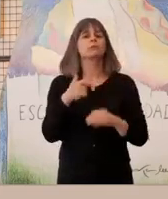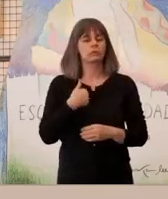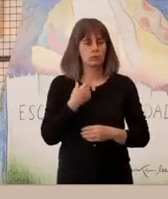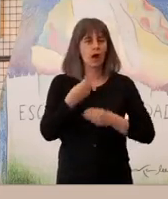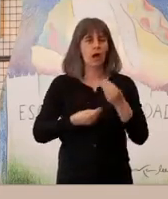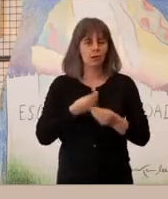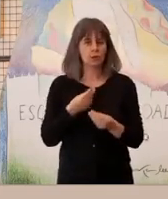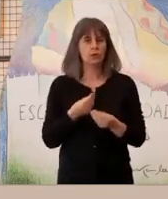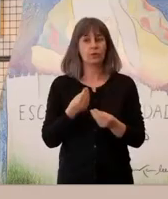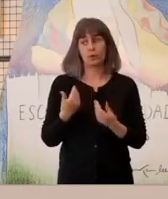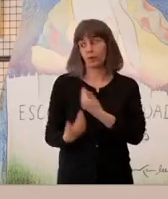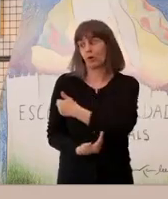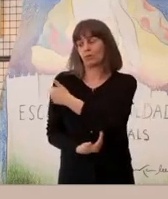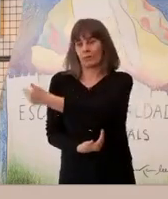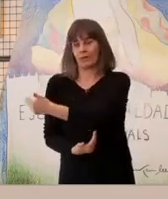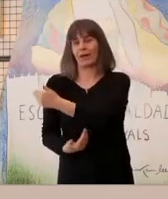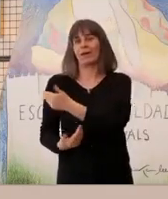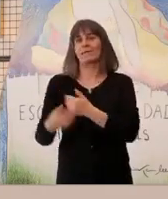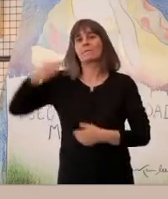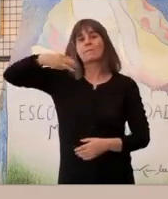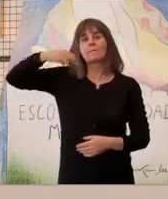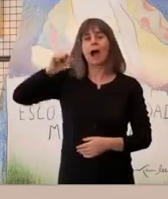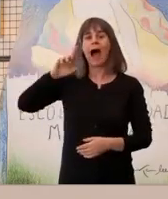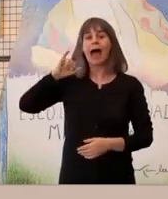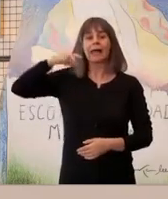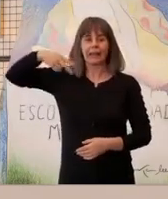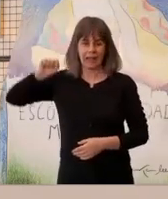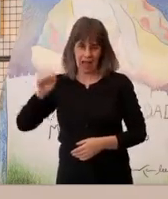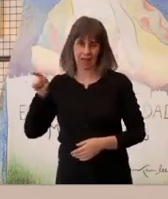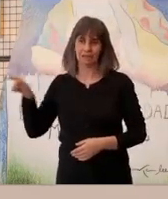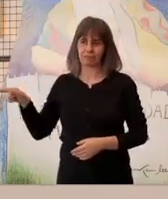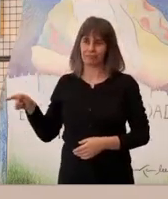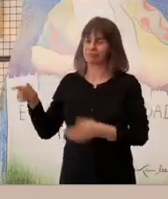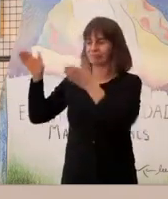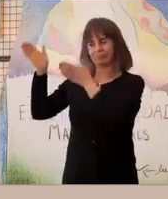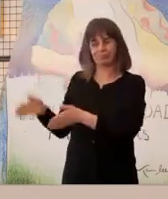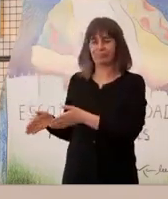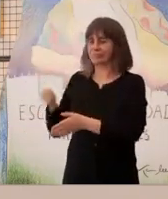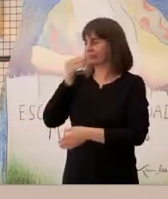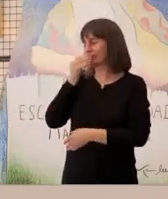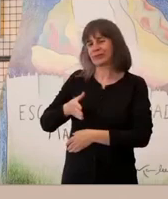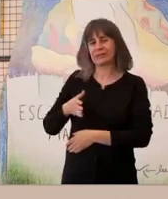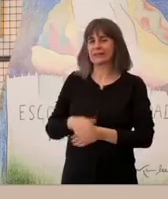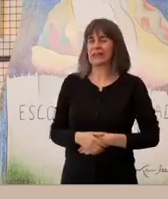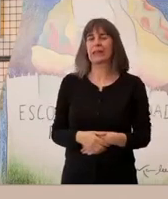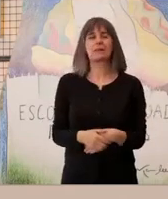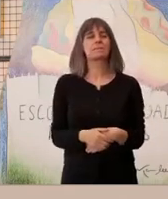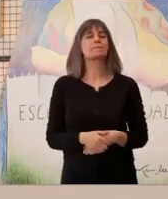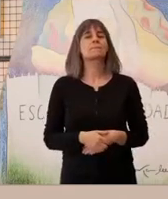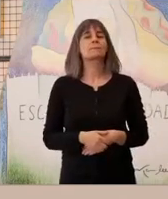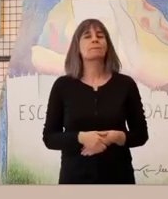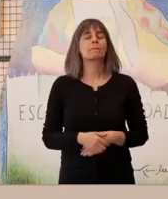teniendo a Marina al lado que es pues de las cosas buenas que nos pueden que me pueden pasar en la vida así que